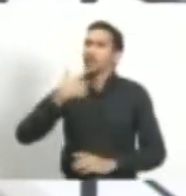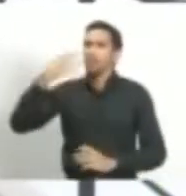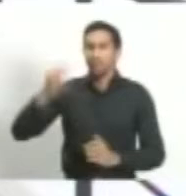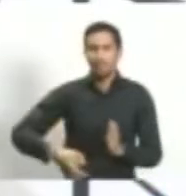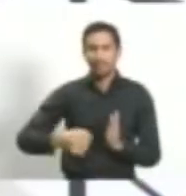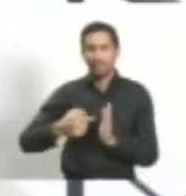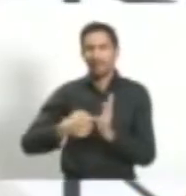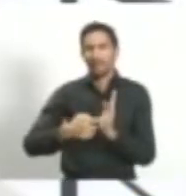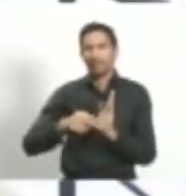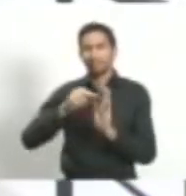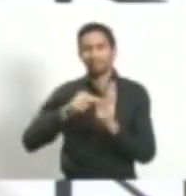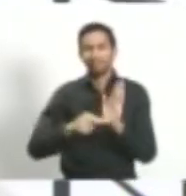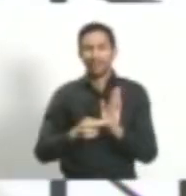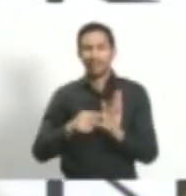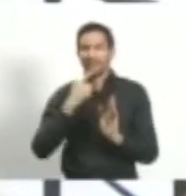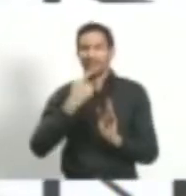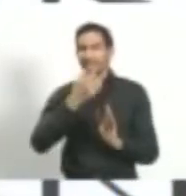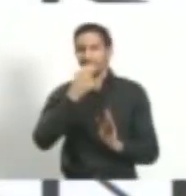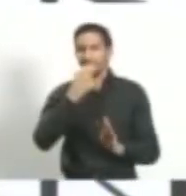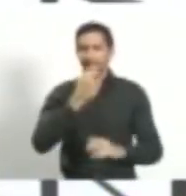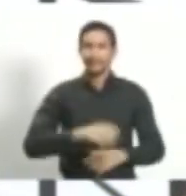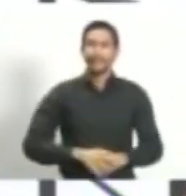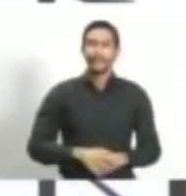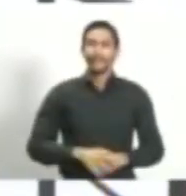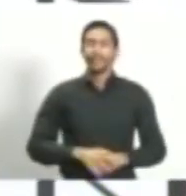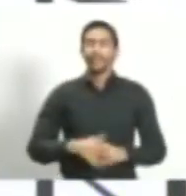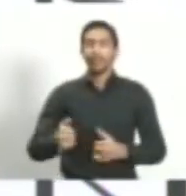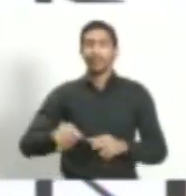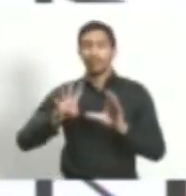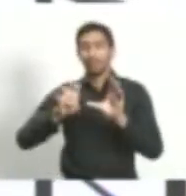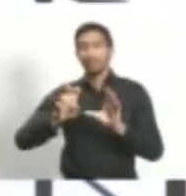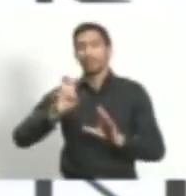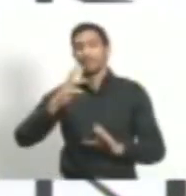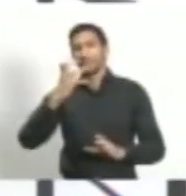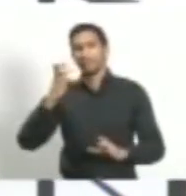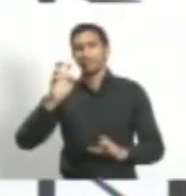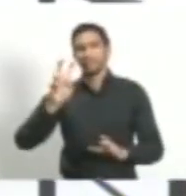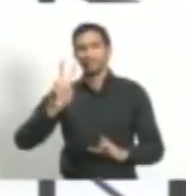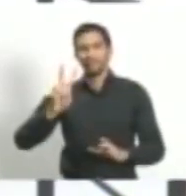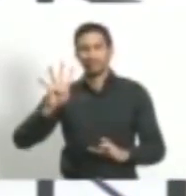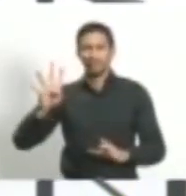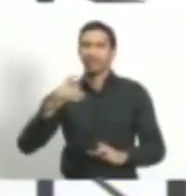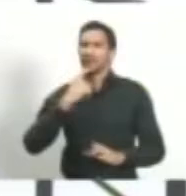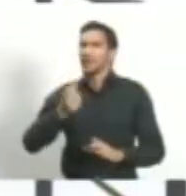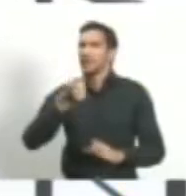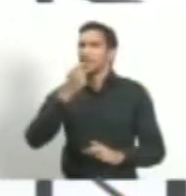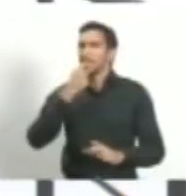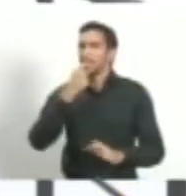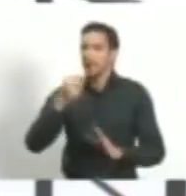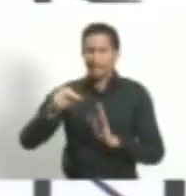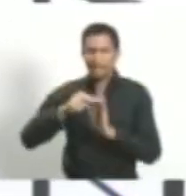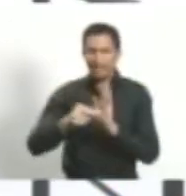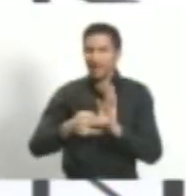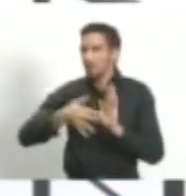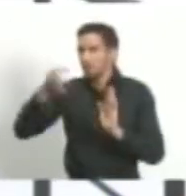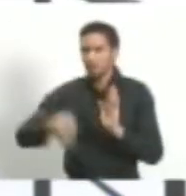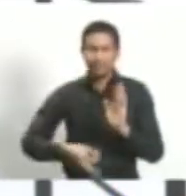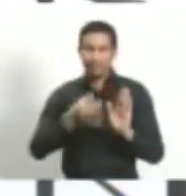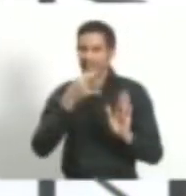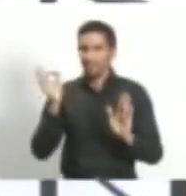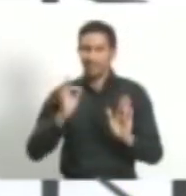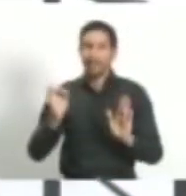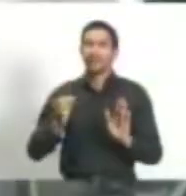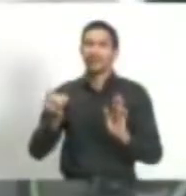abril, 9.424 motocicletas han sido inmovilizadas por incumplir las normas de tránsito y transporte, con un crecimiento